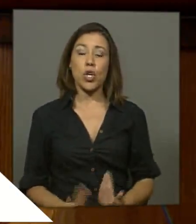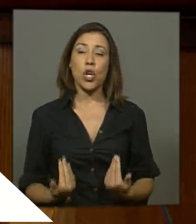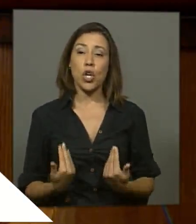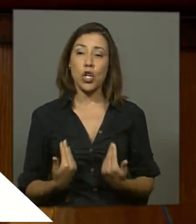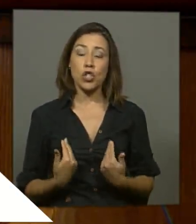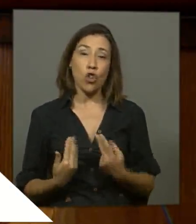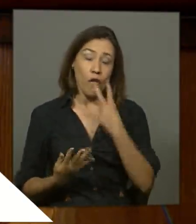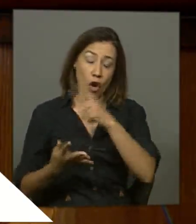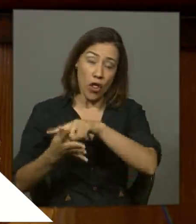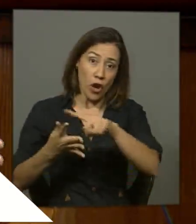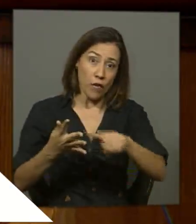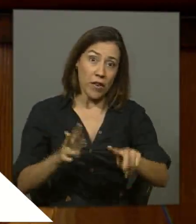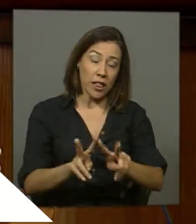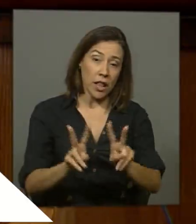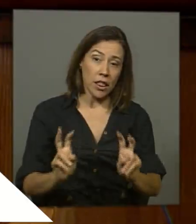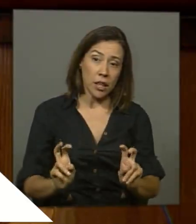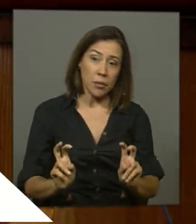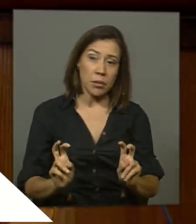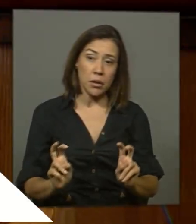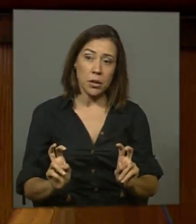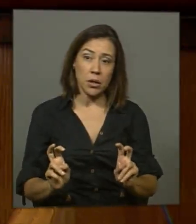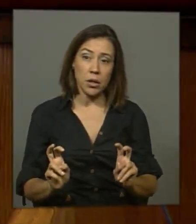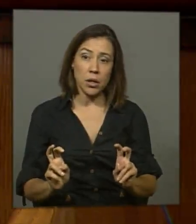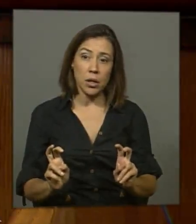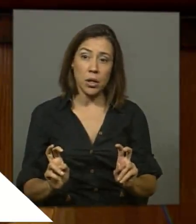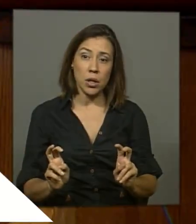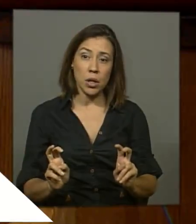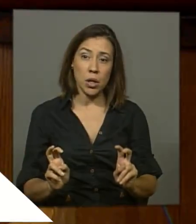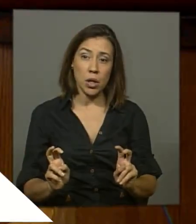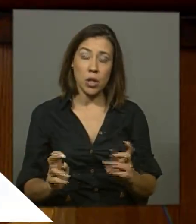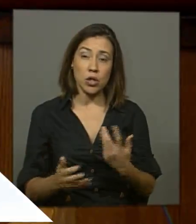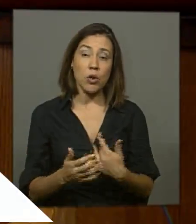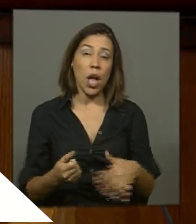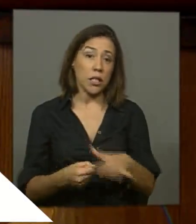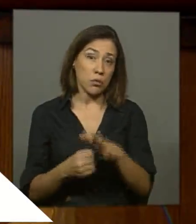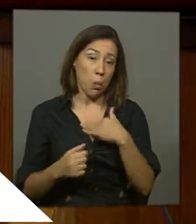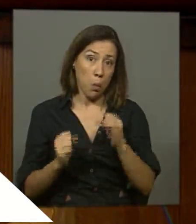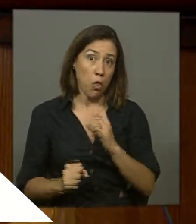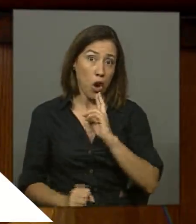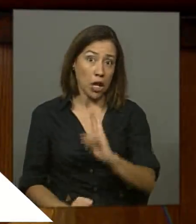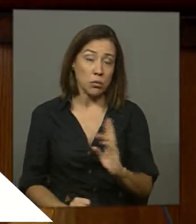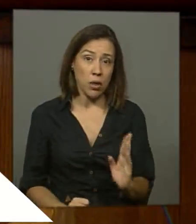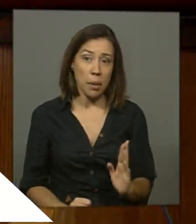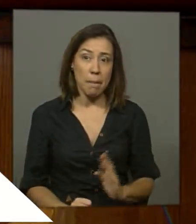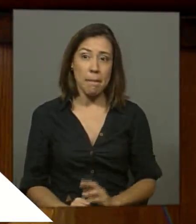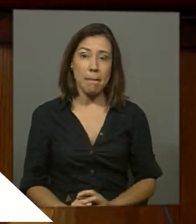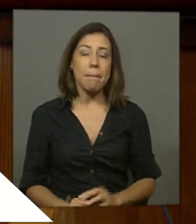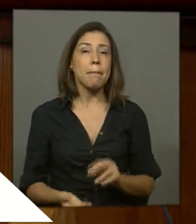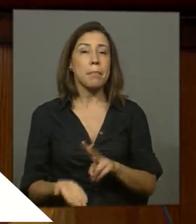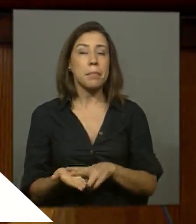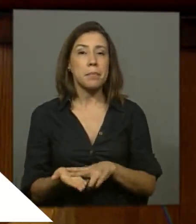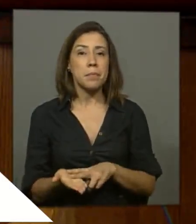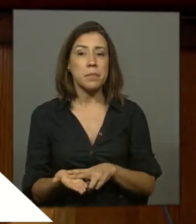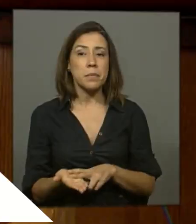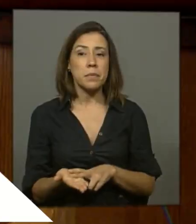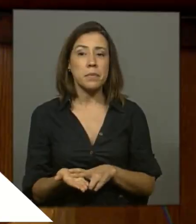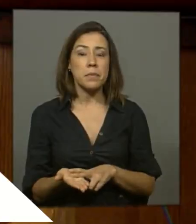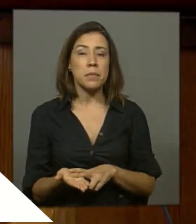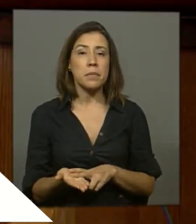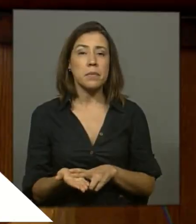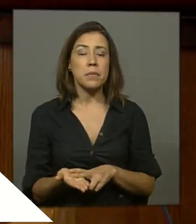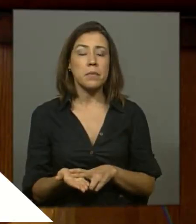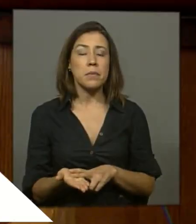cubro todos los sectores y modestamente me encuentro en situación de responder efectivamente